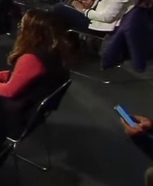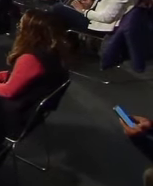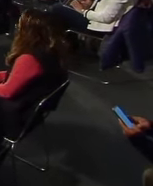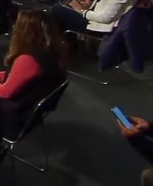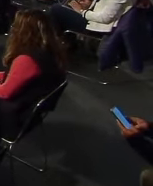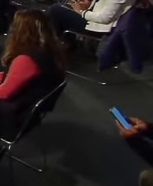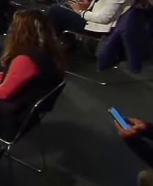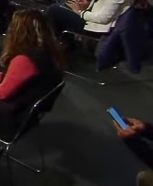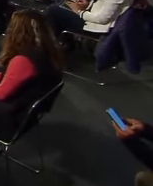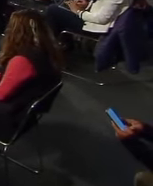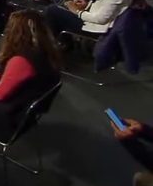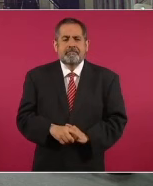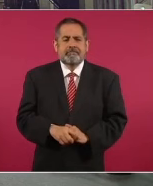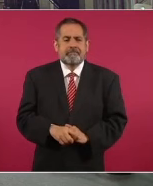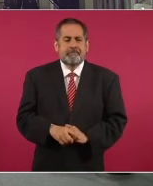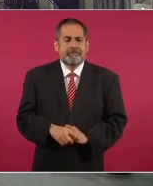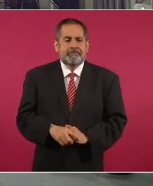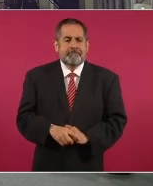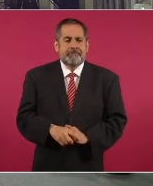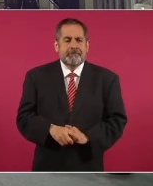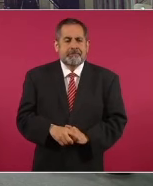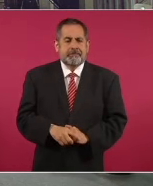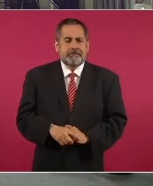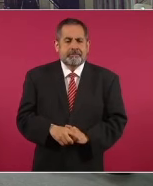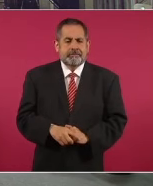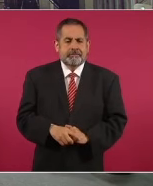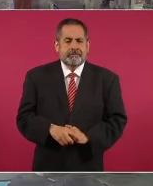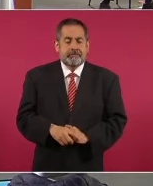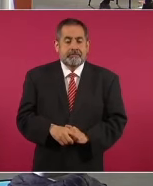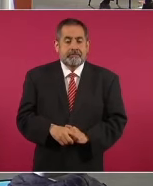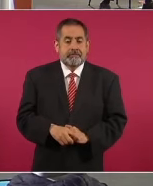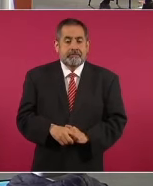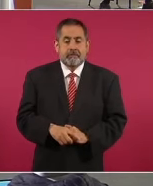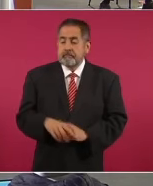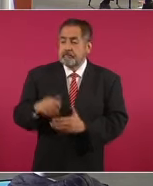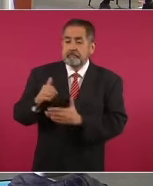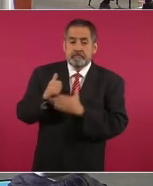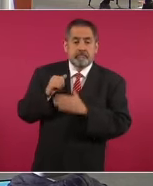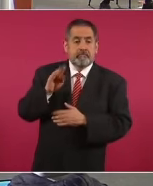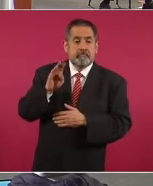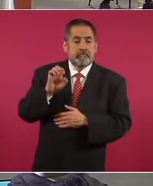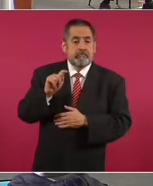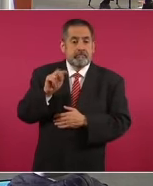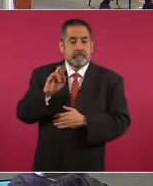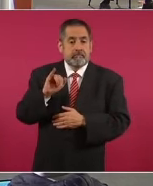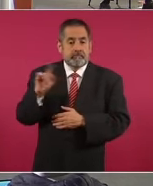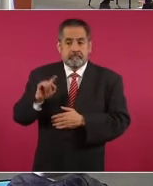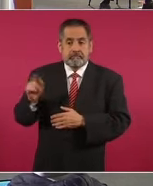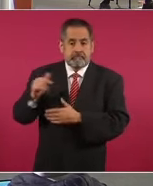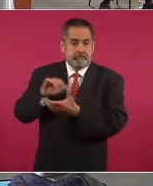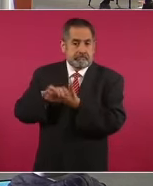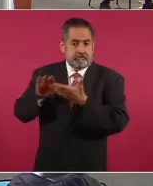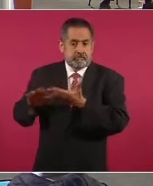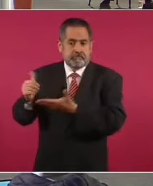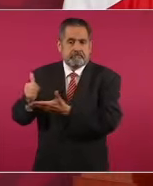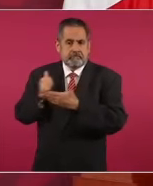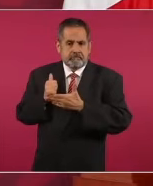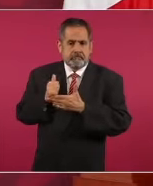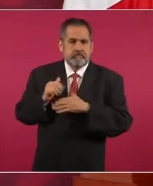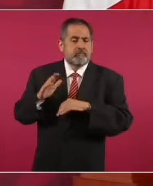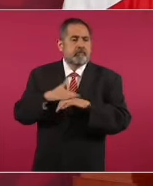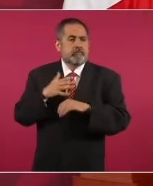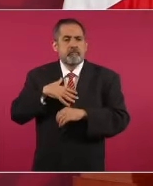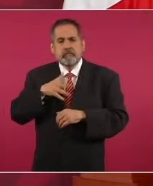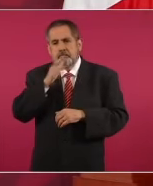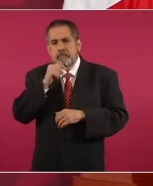lo de la raza. Me ayuda Beatriz, porque no puedo estar en todos